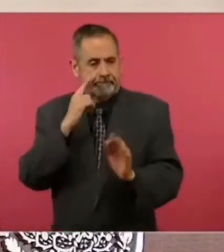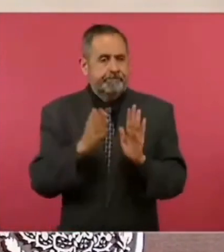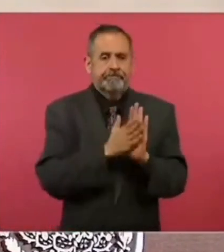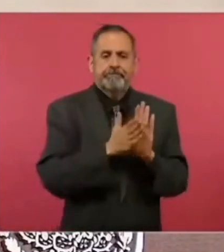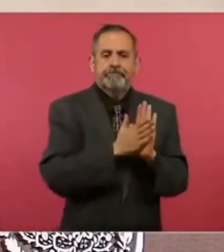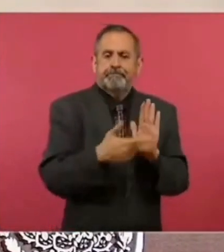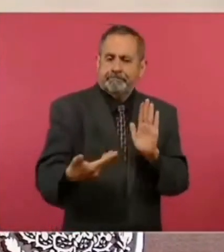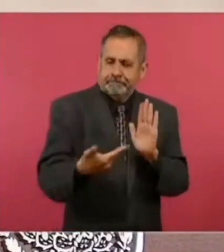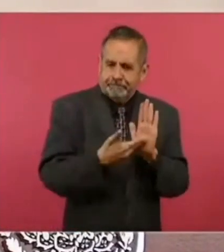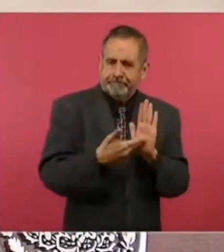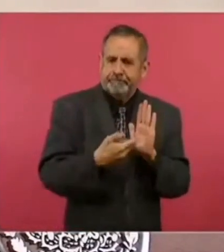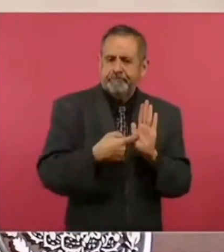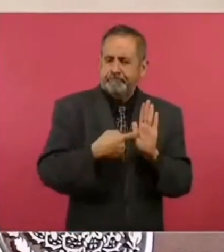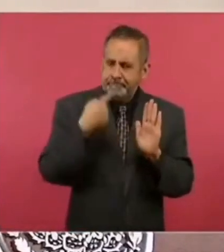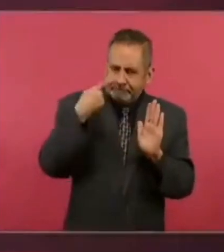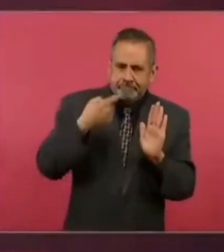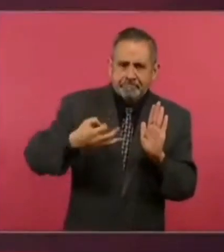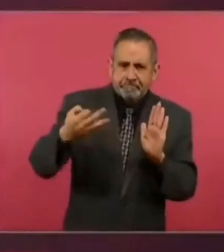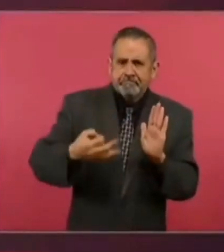El que